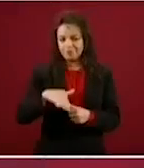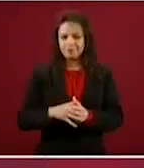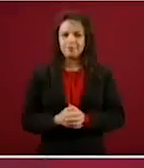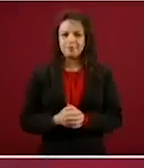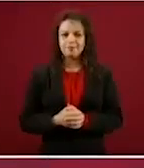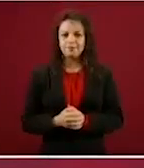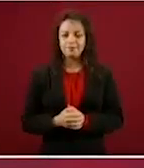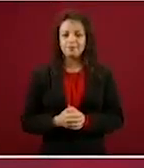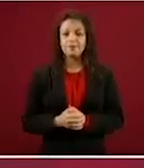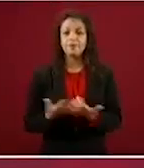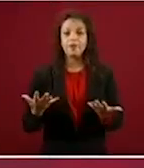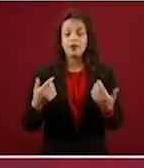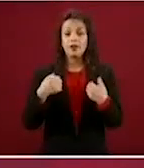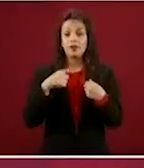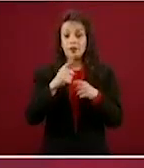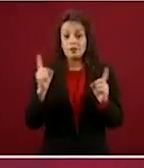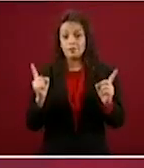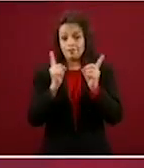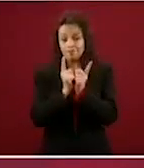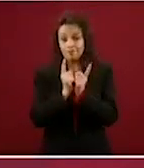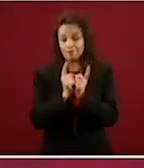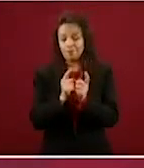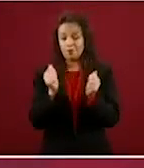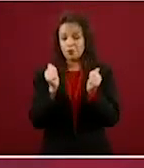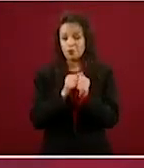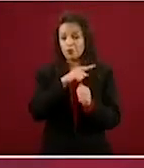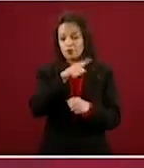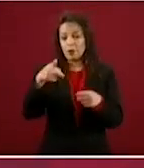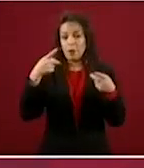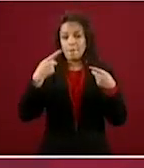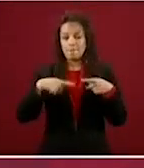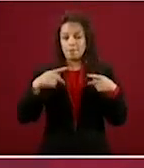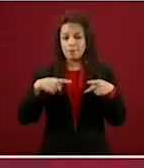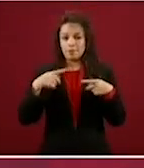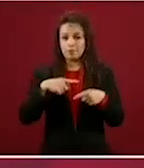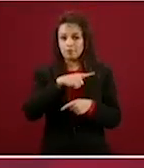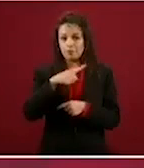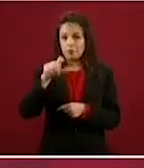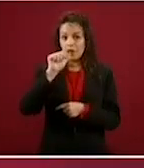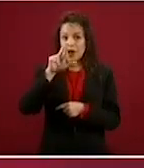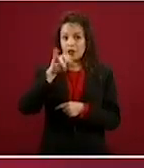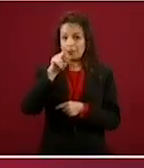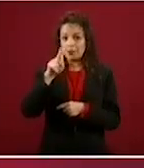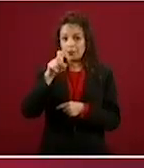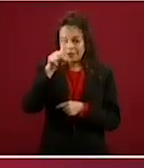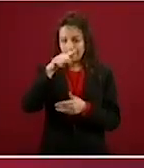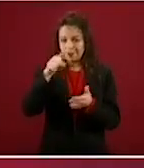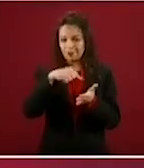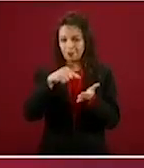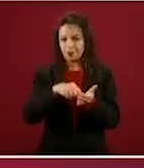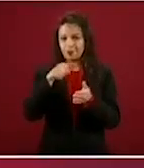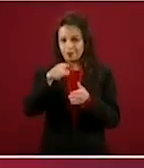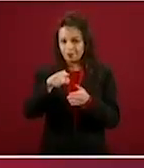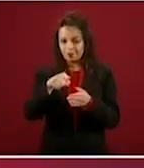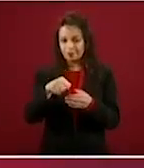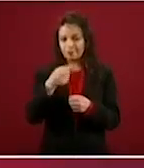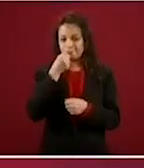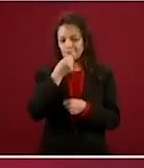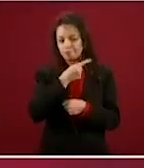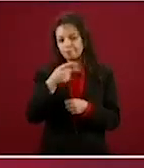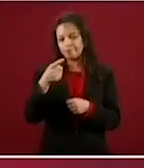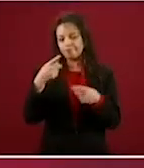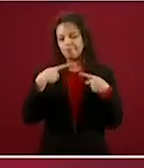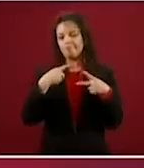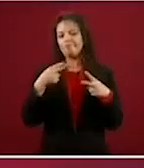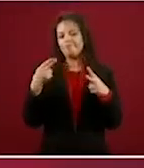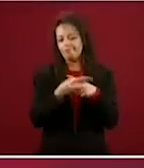el presidente andrés manuel lópez obrador afirmó que es más importante reducir el presupuesto de los partidos políticos que hacer una